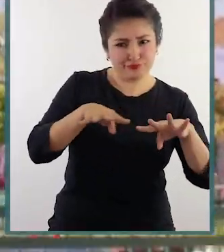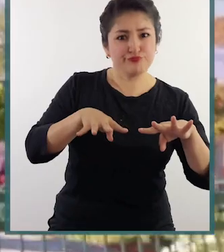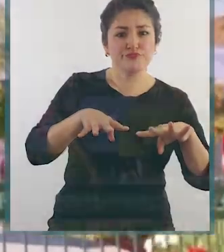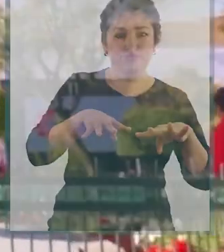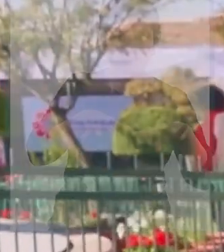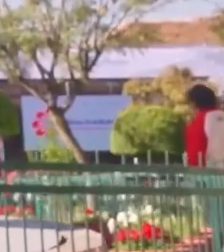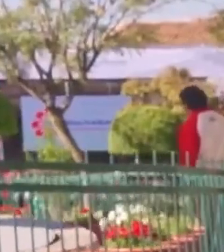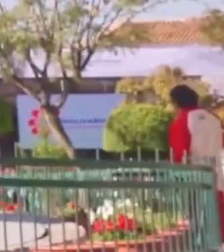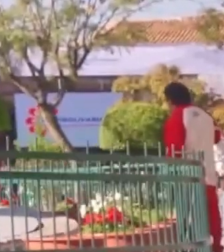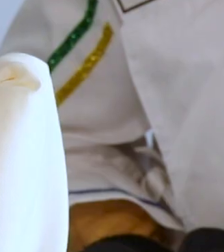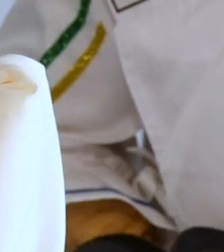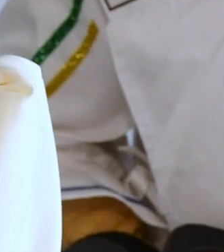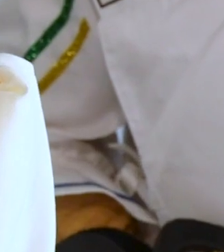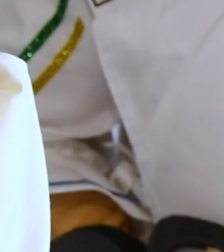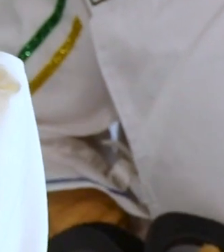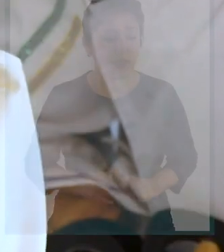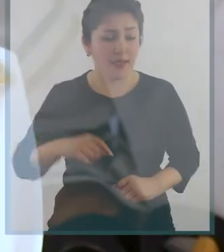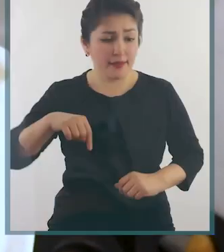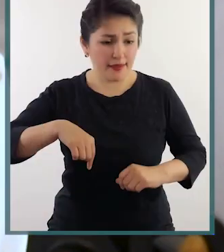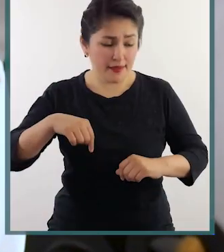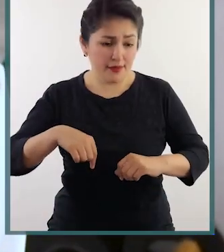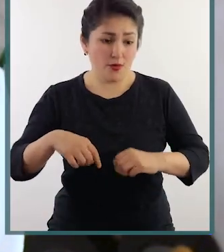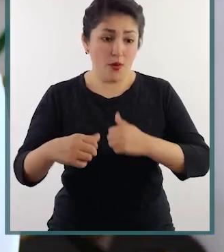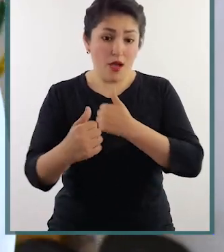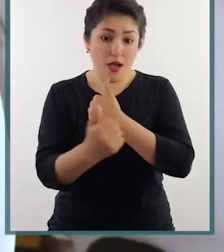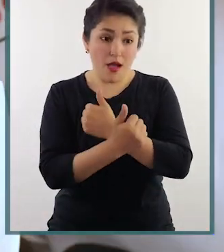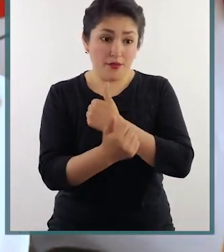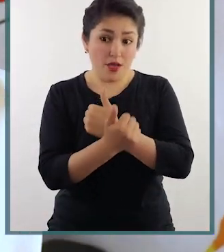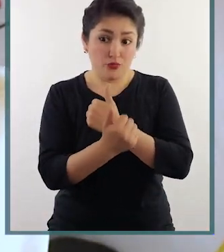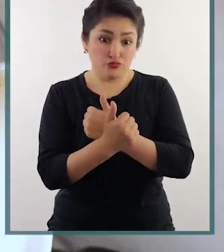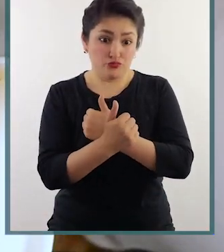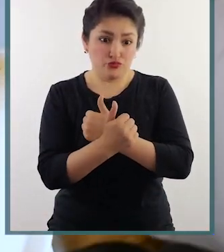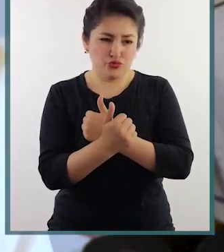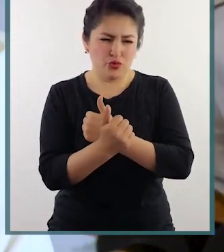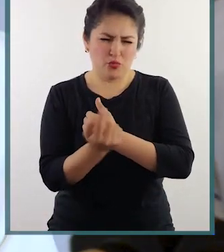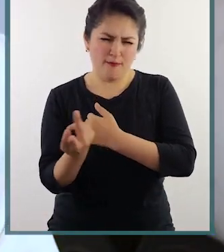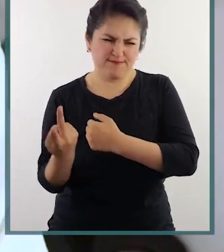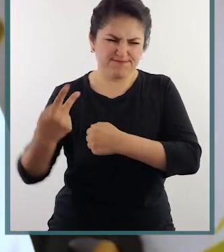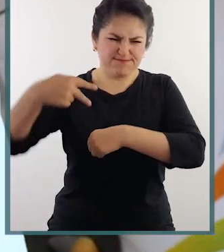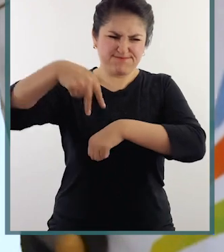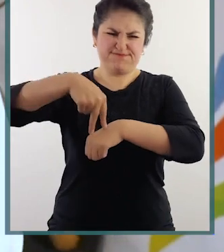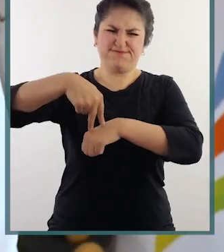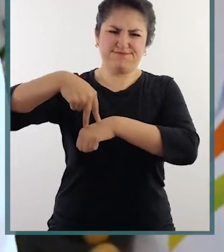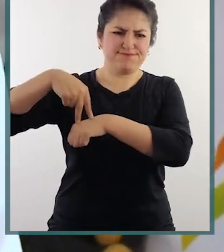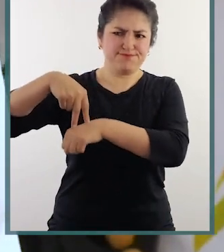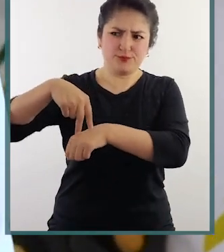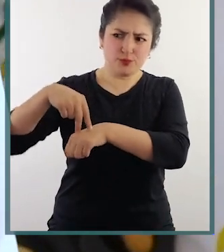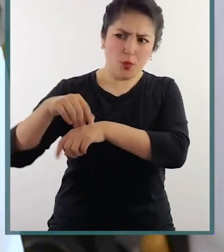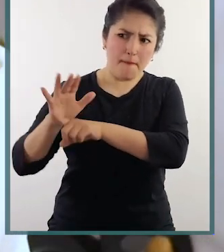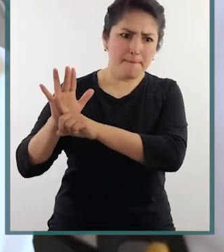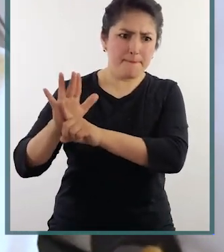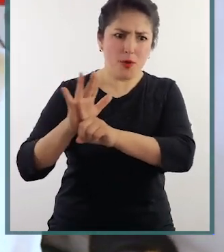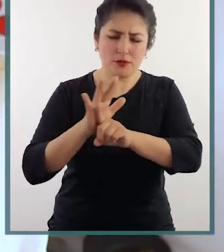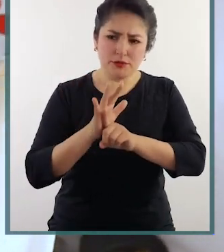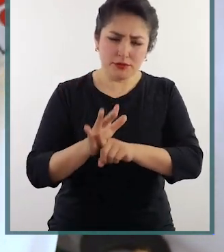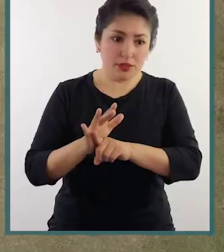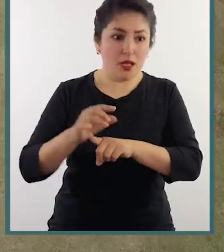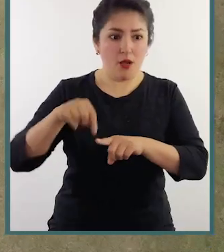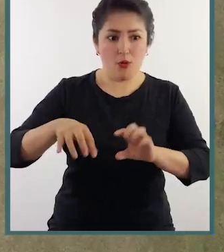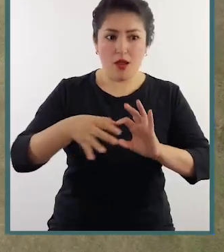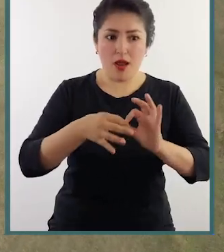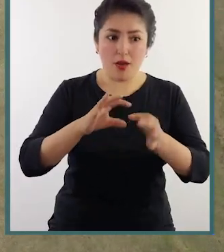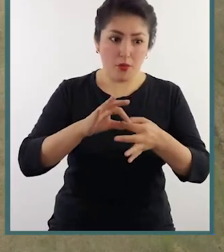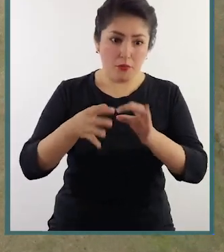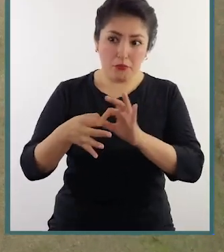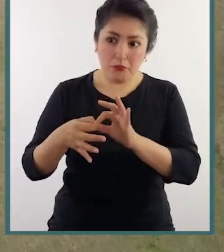mundo. Es una gran oportunidad poner a Ayacucho a la palestra de estos juegos,